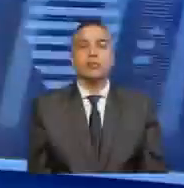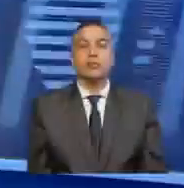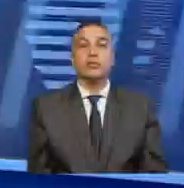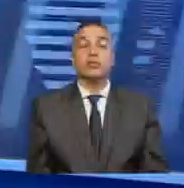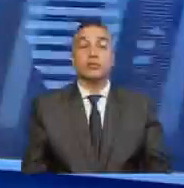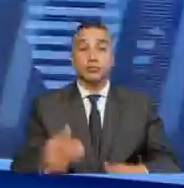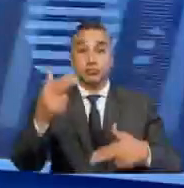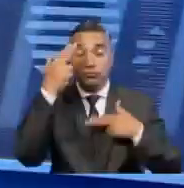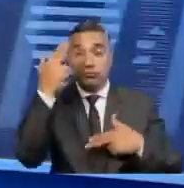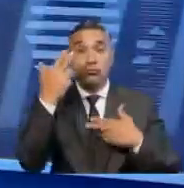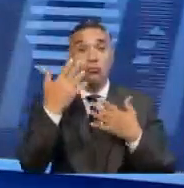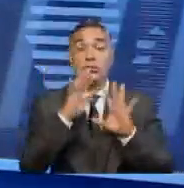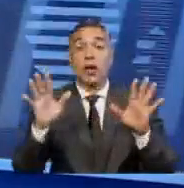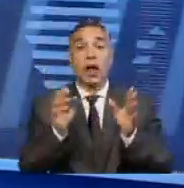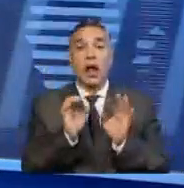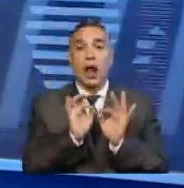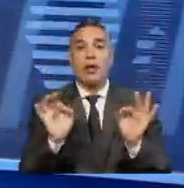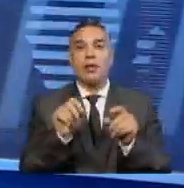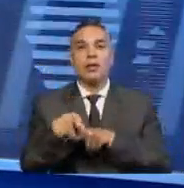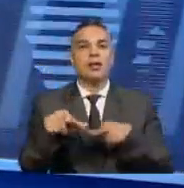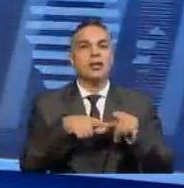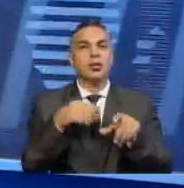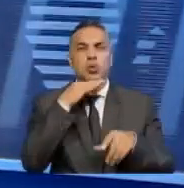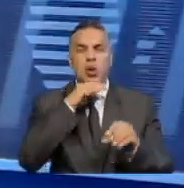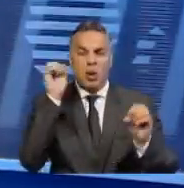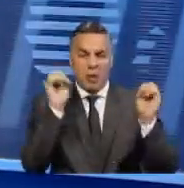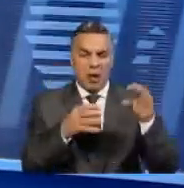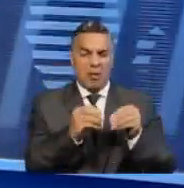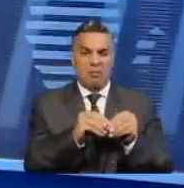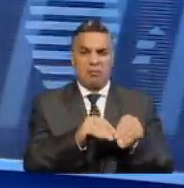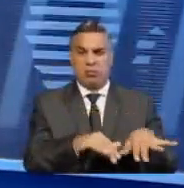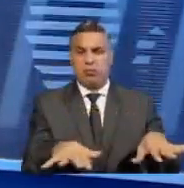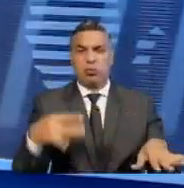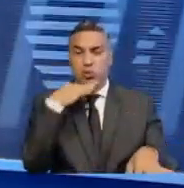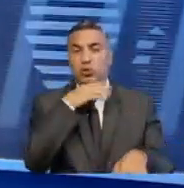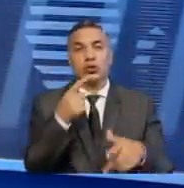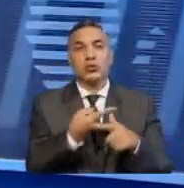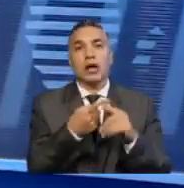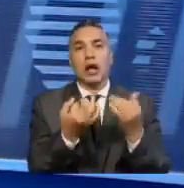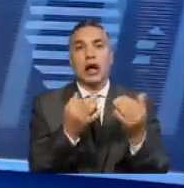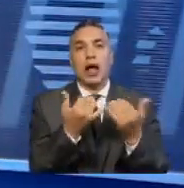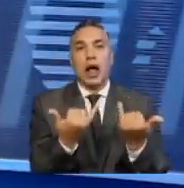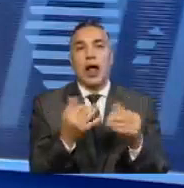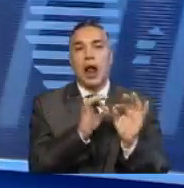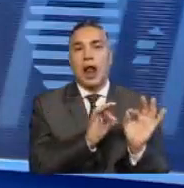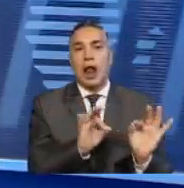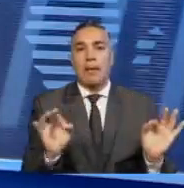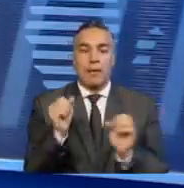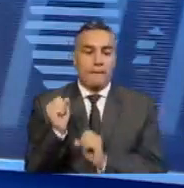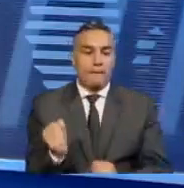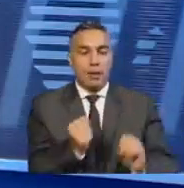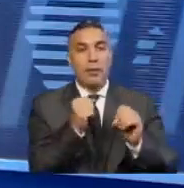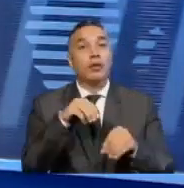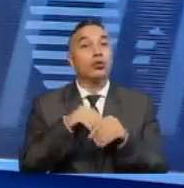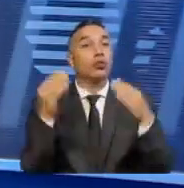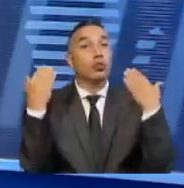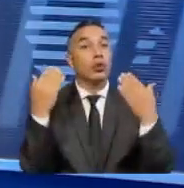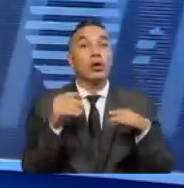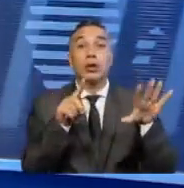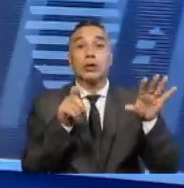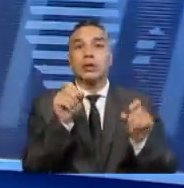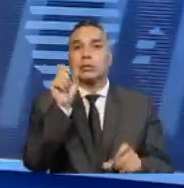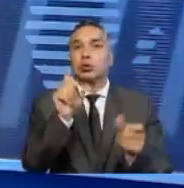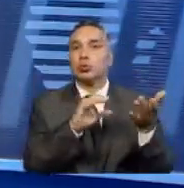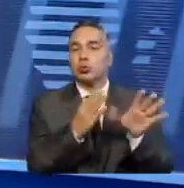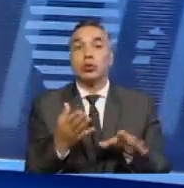Las Fuerzas Armadas limpian los escombros de los pabellones donde se produjo la matanza de más de 60 reos en Guayaquil. En tanto, se